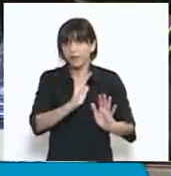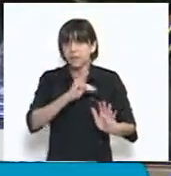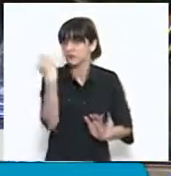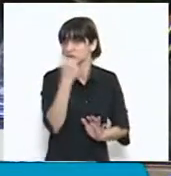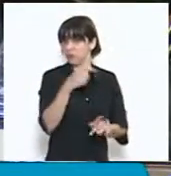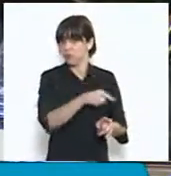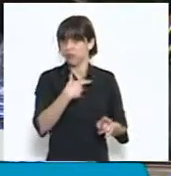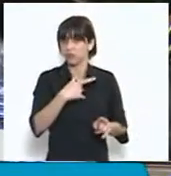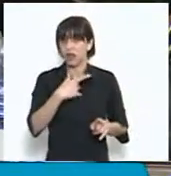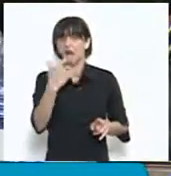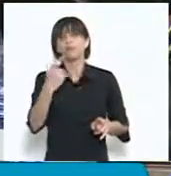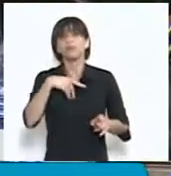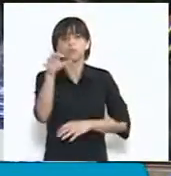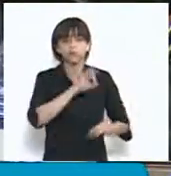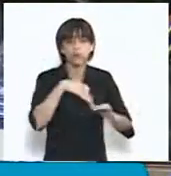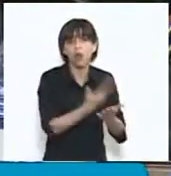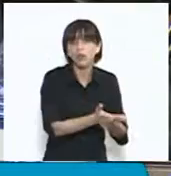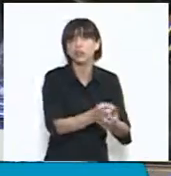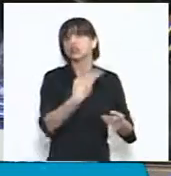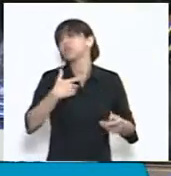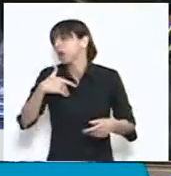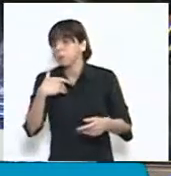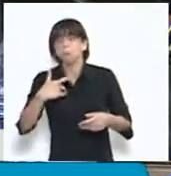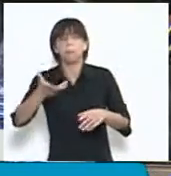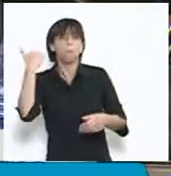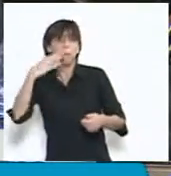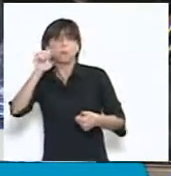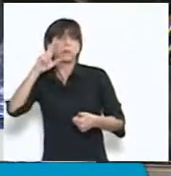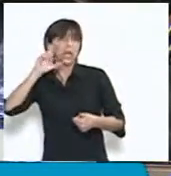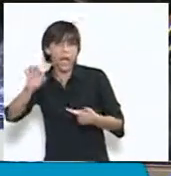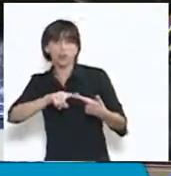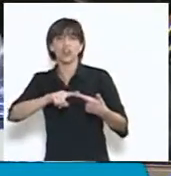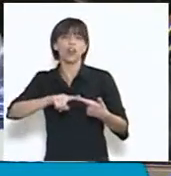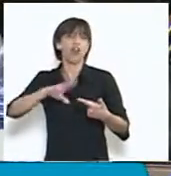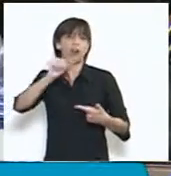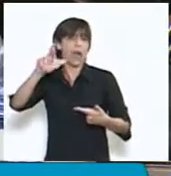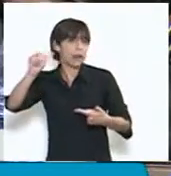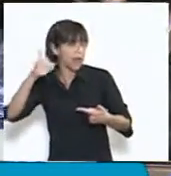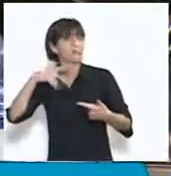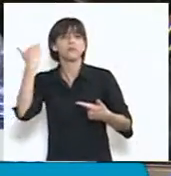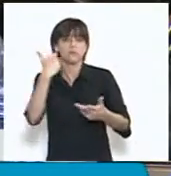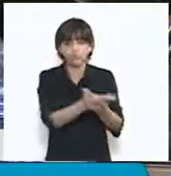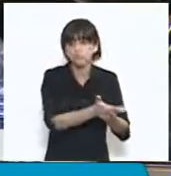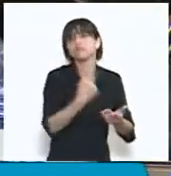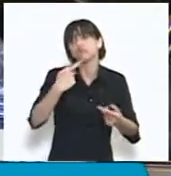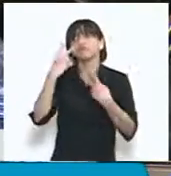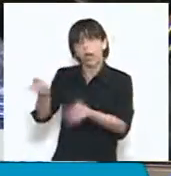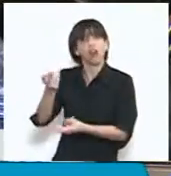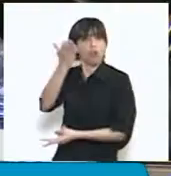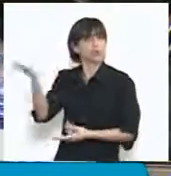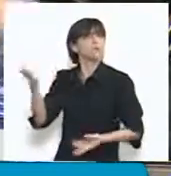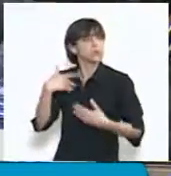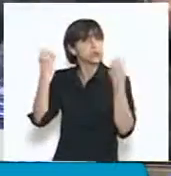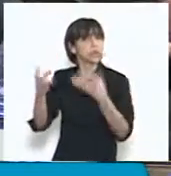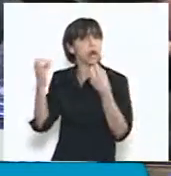en un proyecto legislativo lo puso la diputada Carrió, la diputada Carca, y merece el reconocimiento.